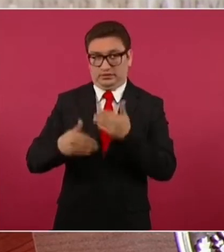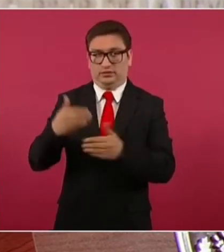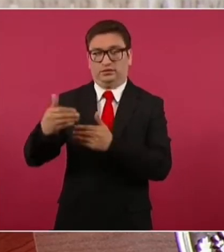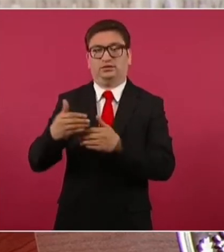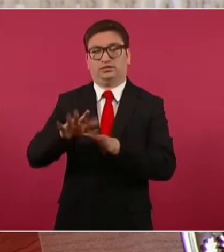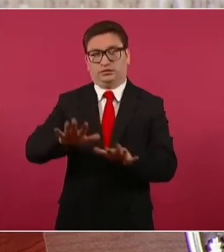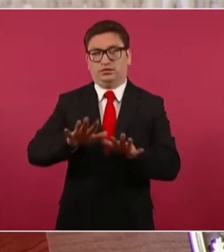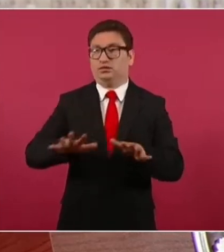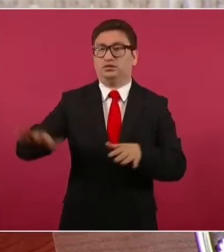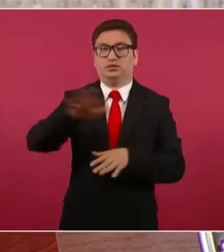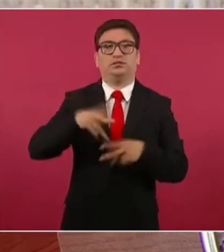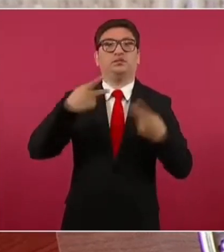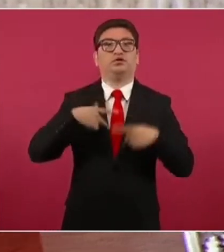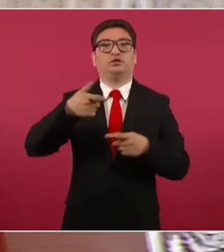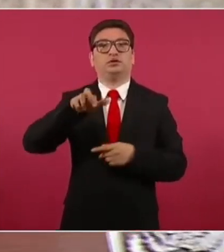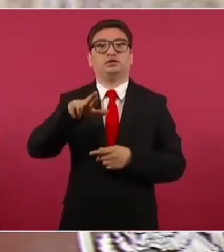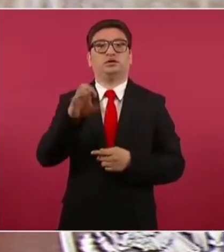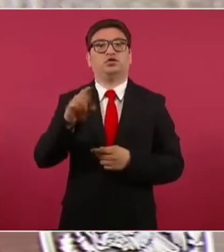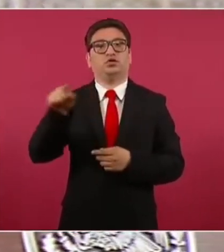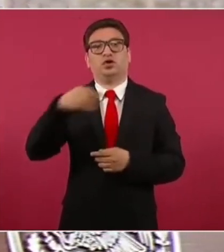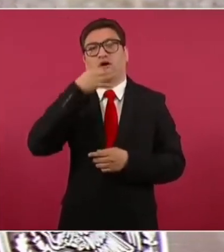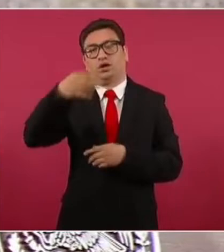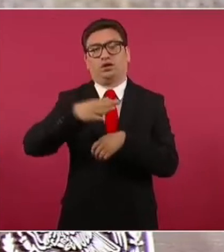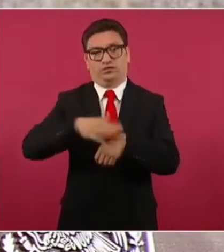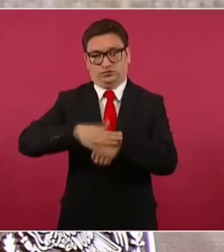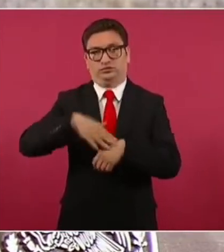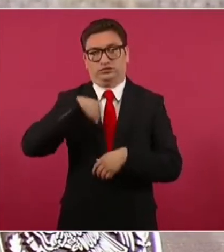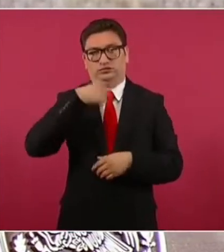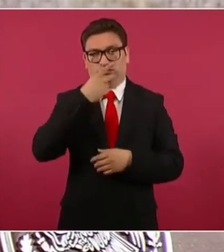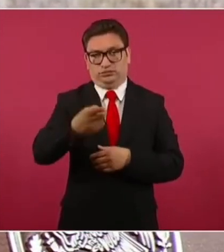decirle a la gente de Quintana Roo, eso sí,